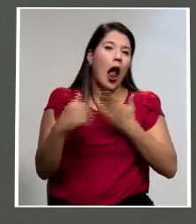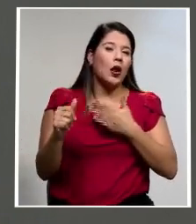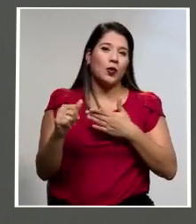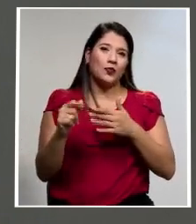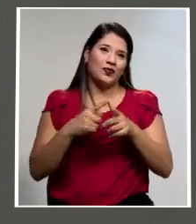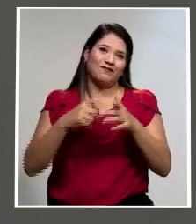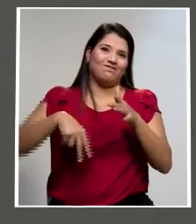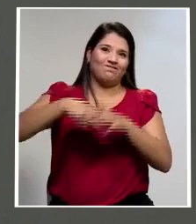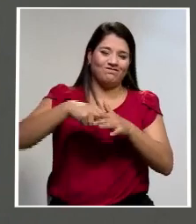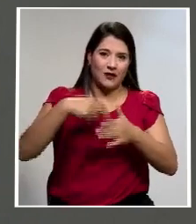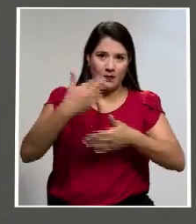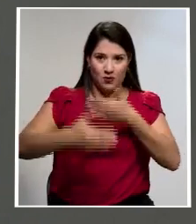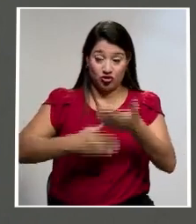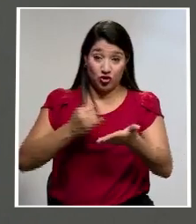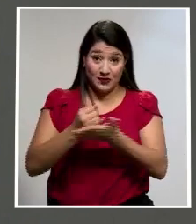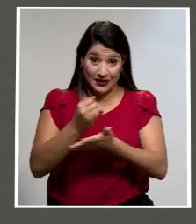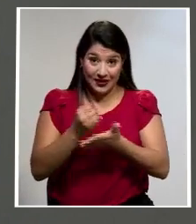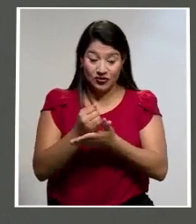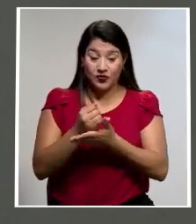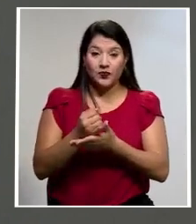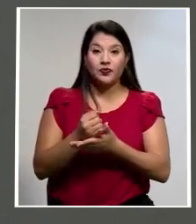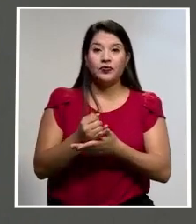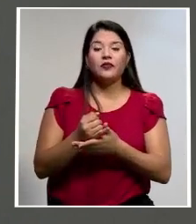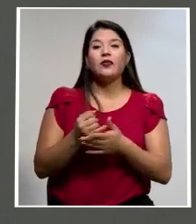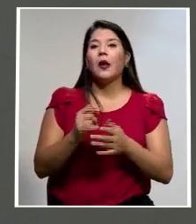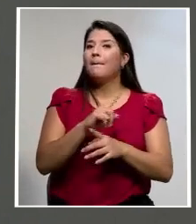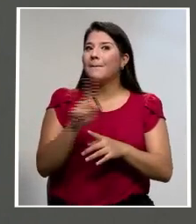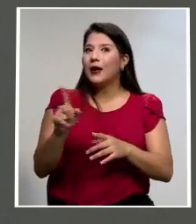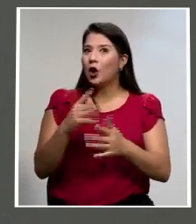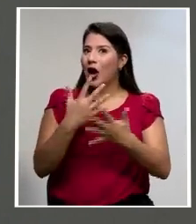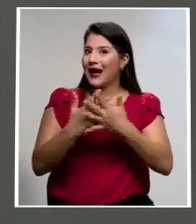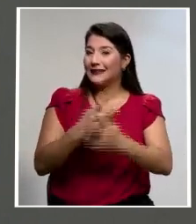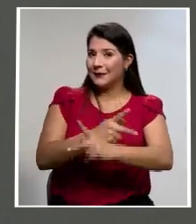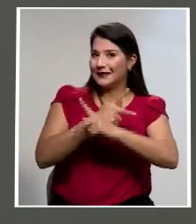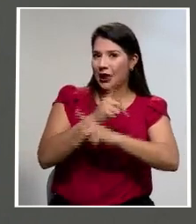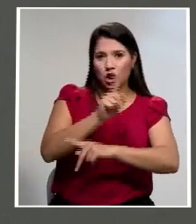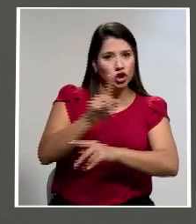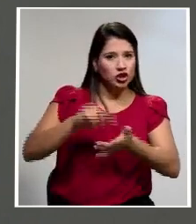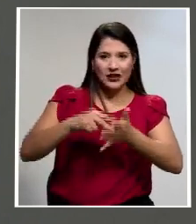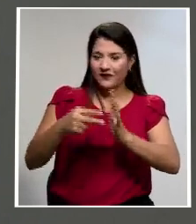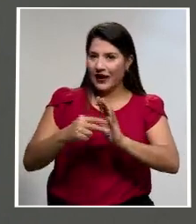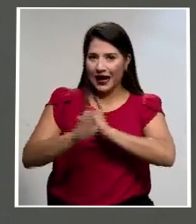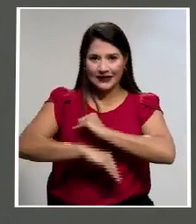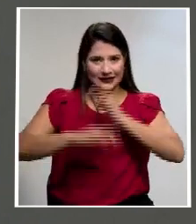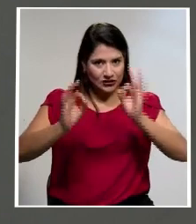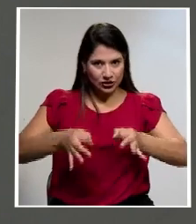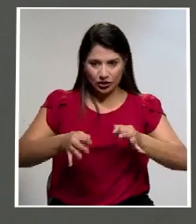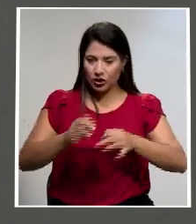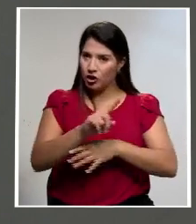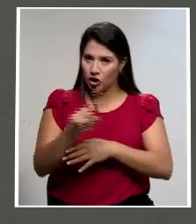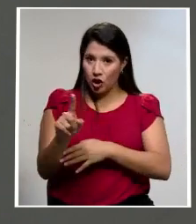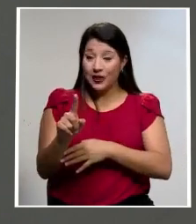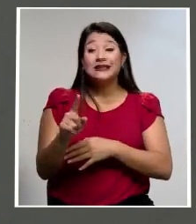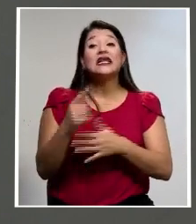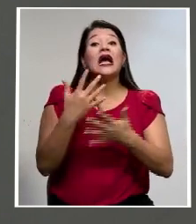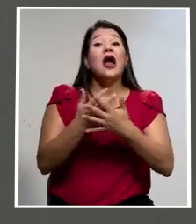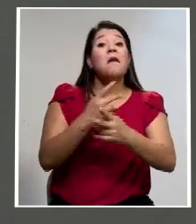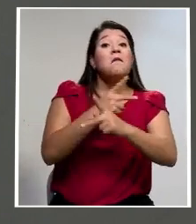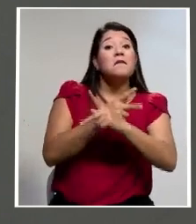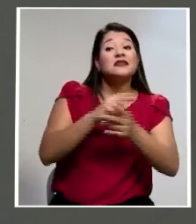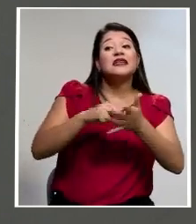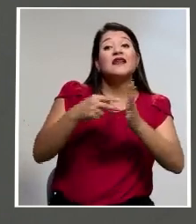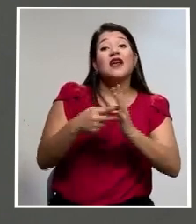de contraposición por parte del Ministerio Público. En este caso lo que ocurrió es que la resolución de la prisión preventiva